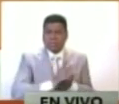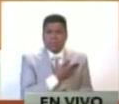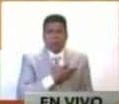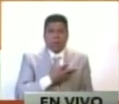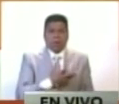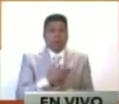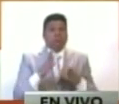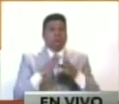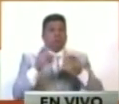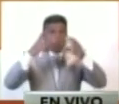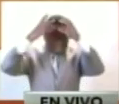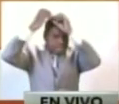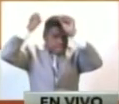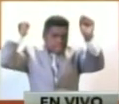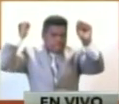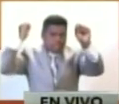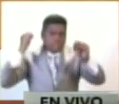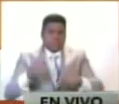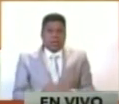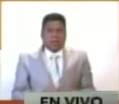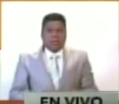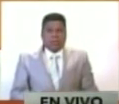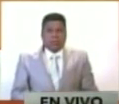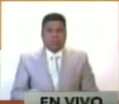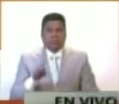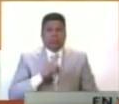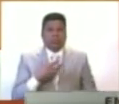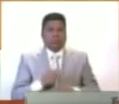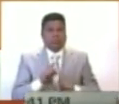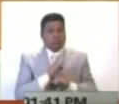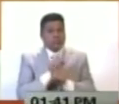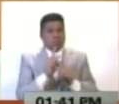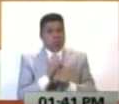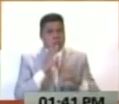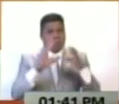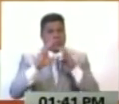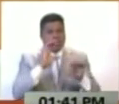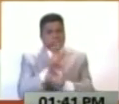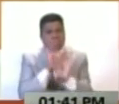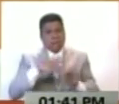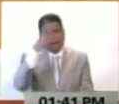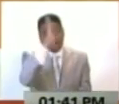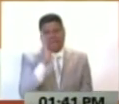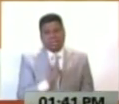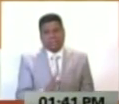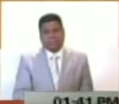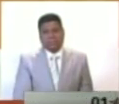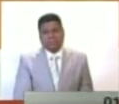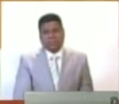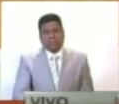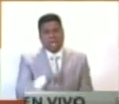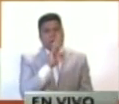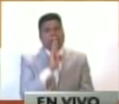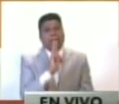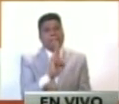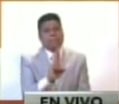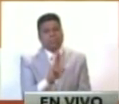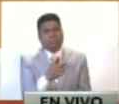golpe de Estado y congelamos las relaciones. Creo que en términos concretos eso responde tu